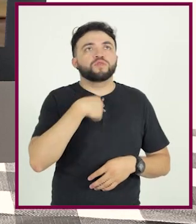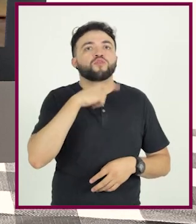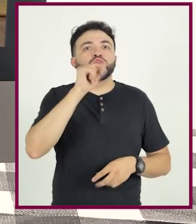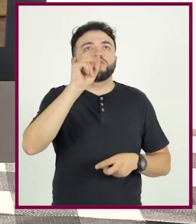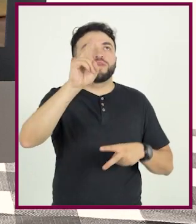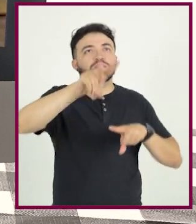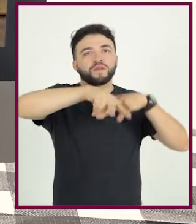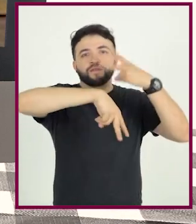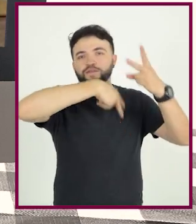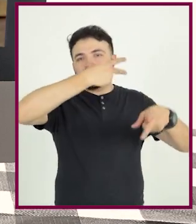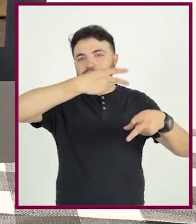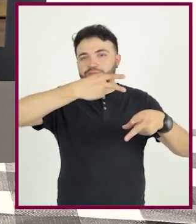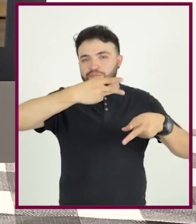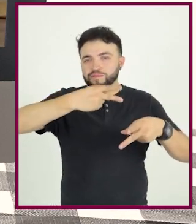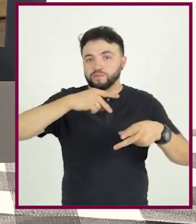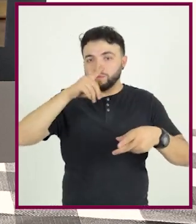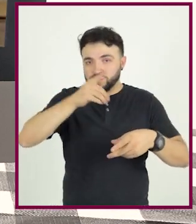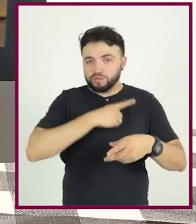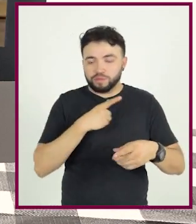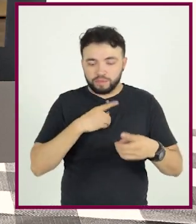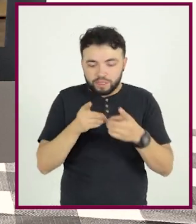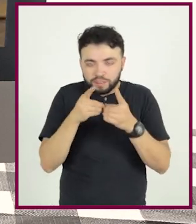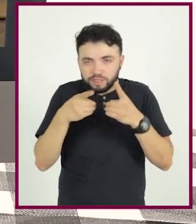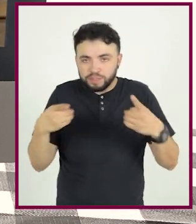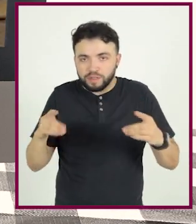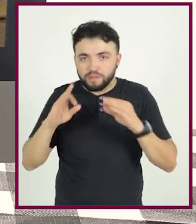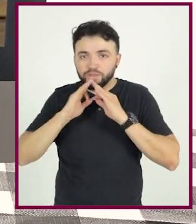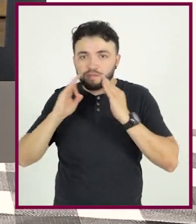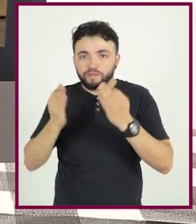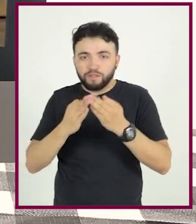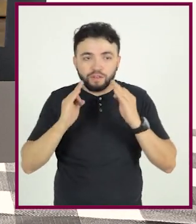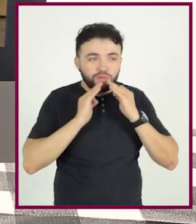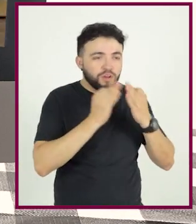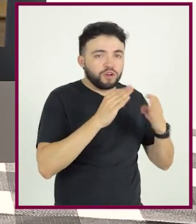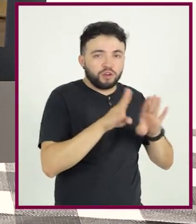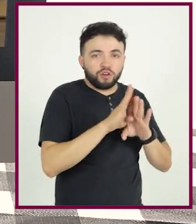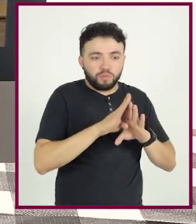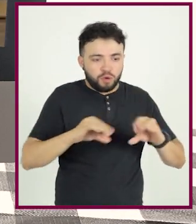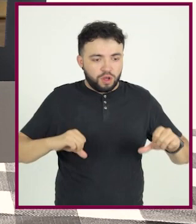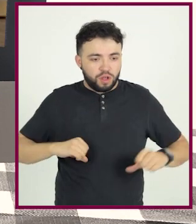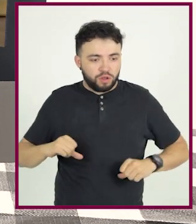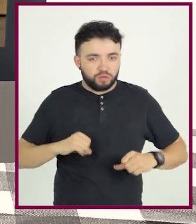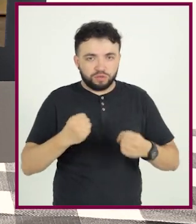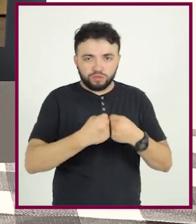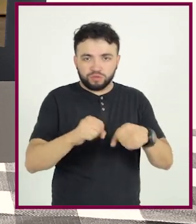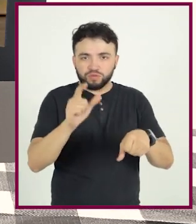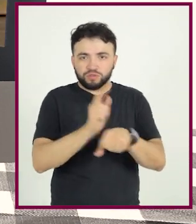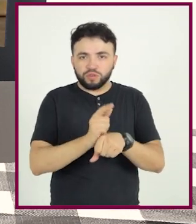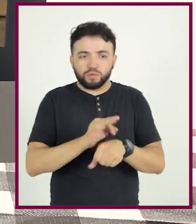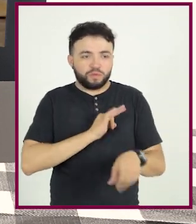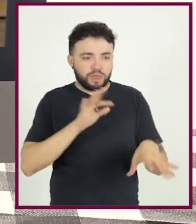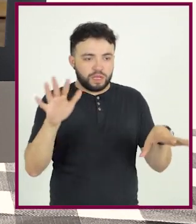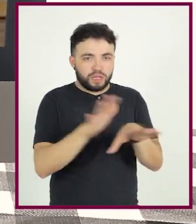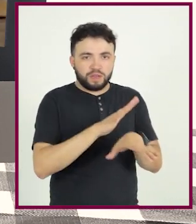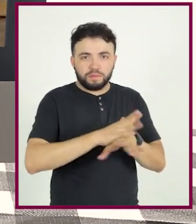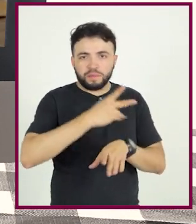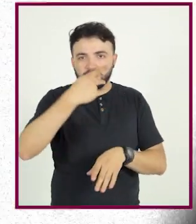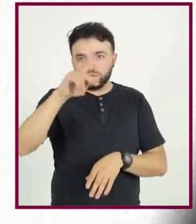dónde vamos. Que ustedes desarrollen una forma de actuar en la sociedad y de poder cambiar su